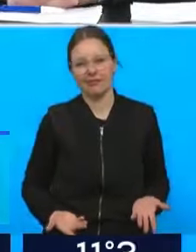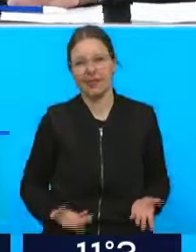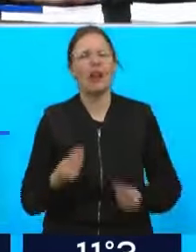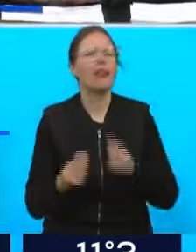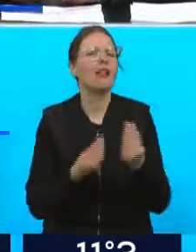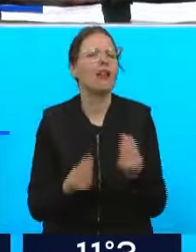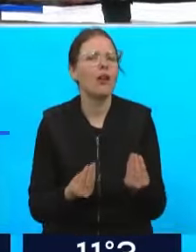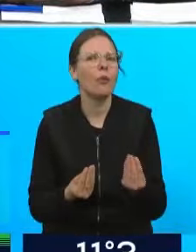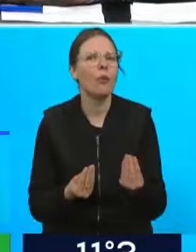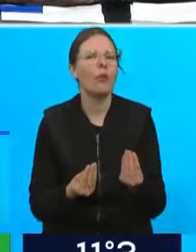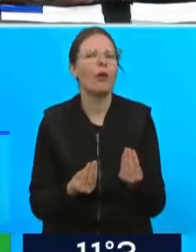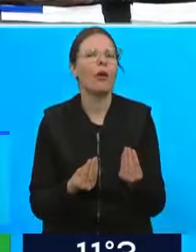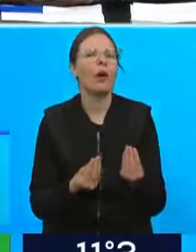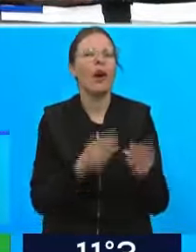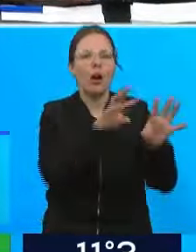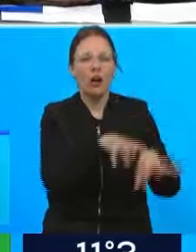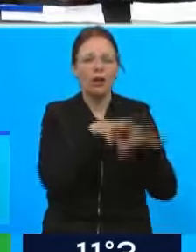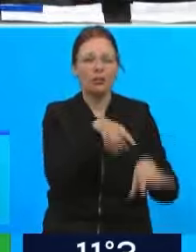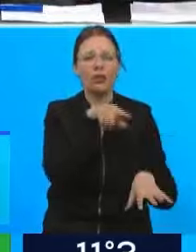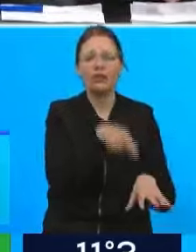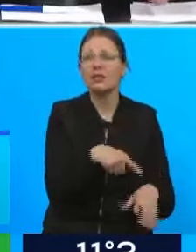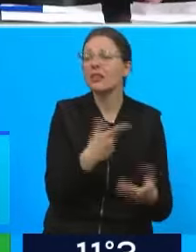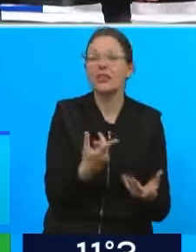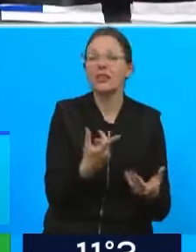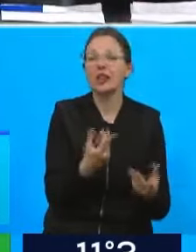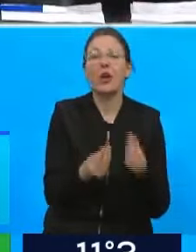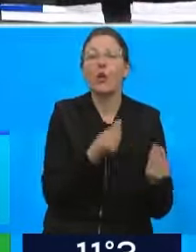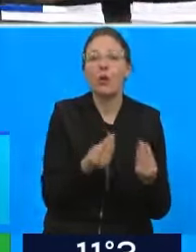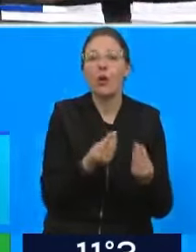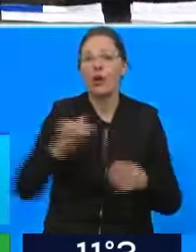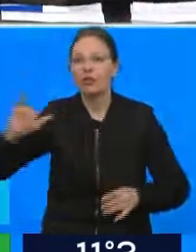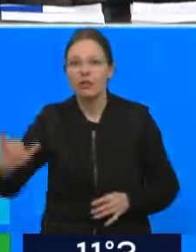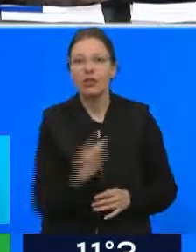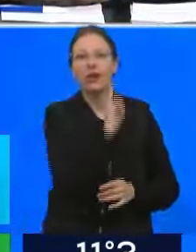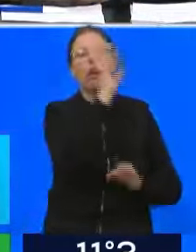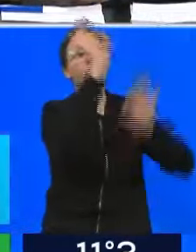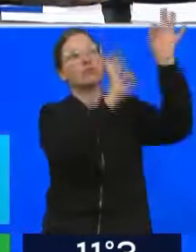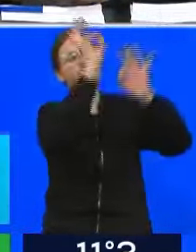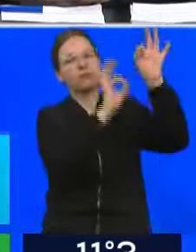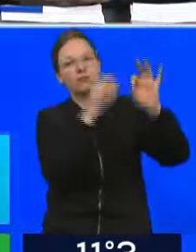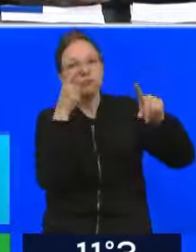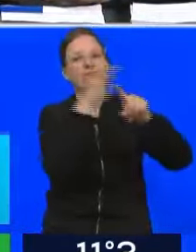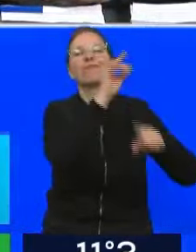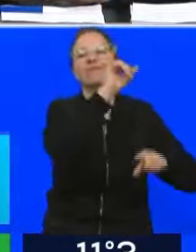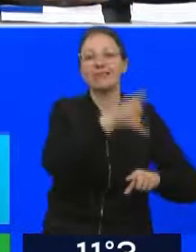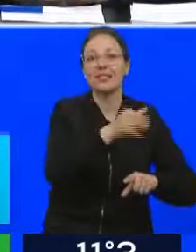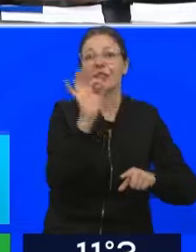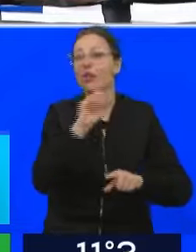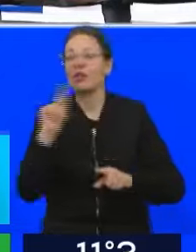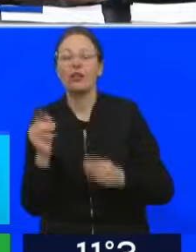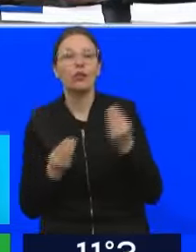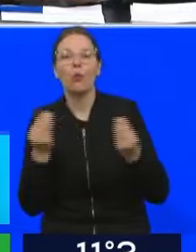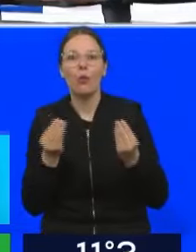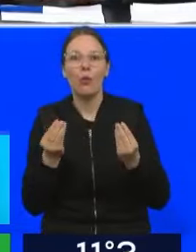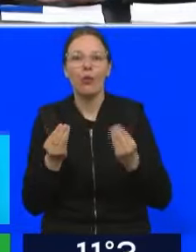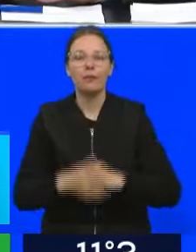hacer con esos productores que no le encuentran la vuelta? Con la lucha antigranizo y sin la lucha antigranizo. Deberá surgir de ahora en